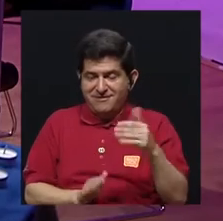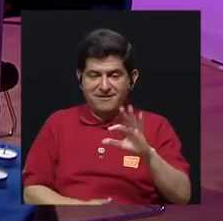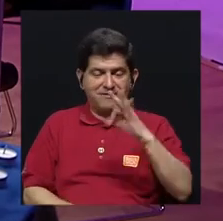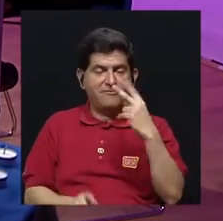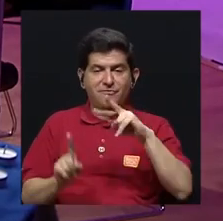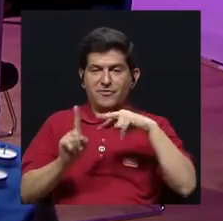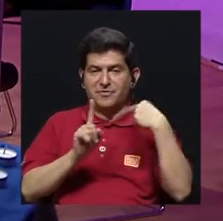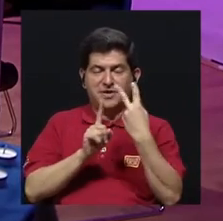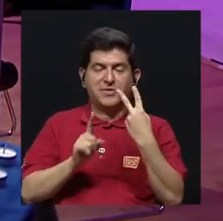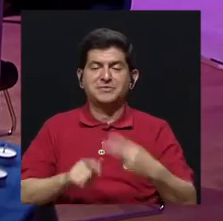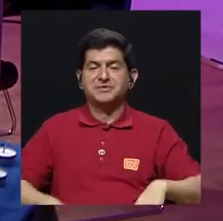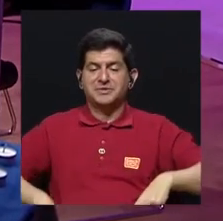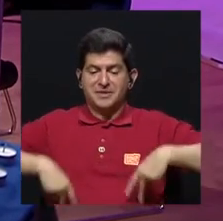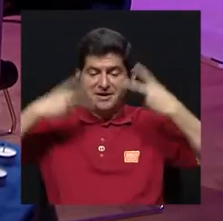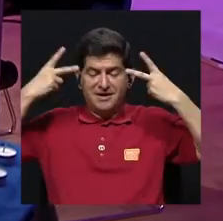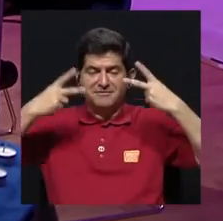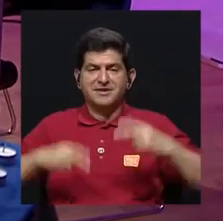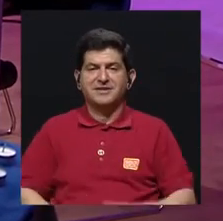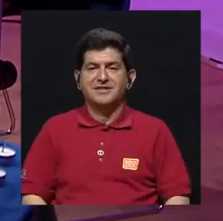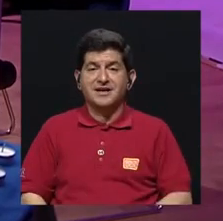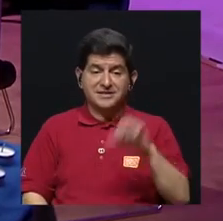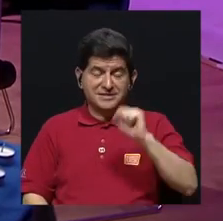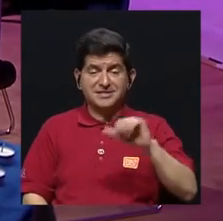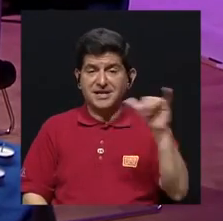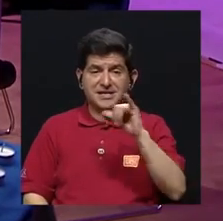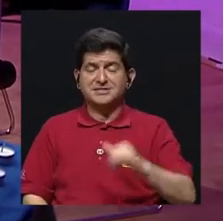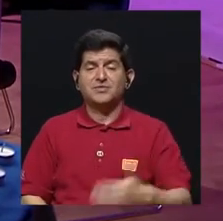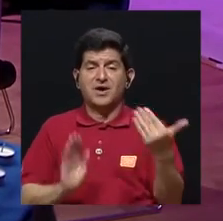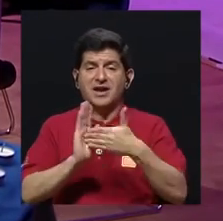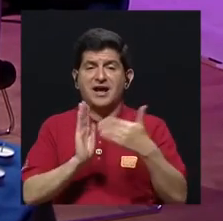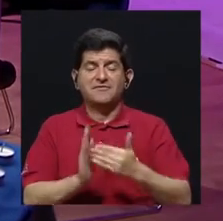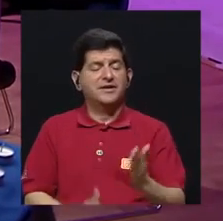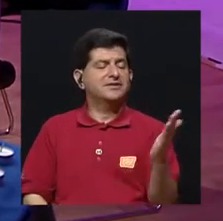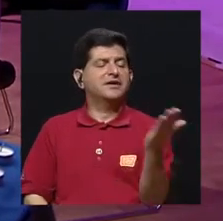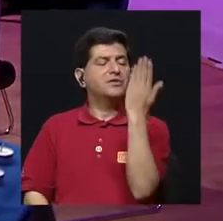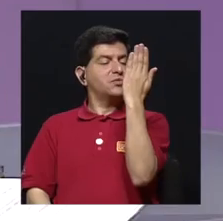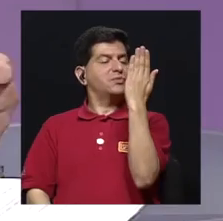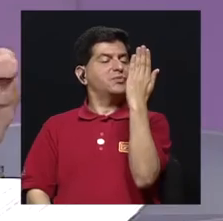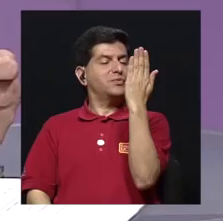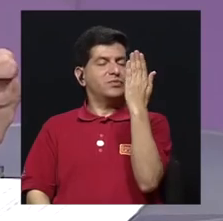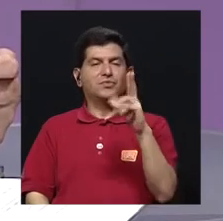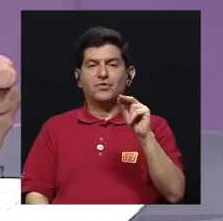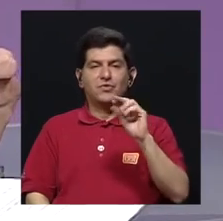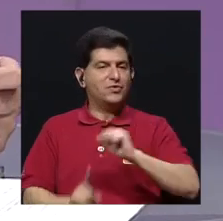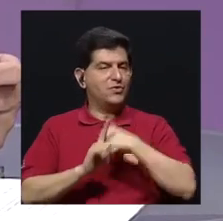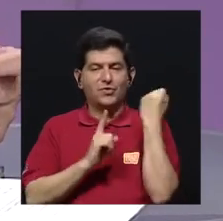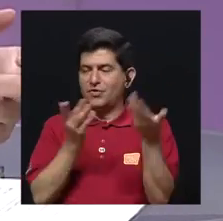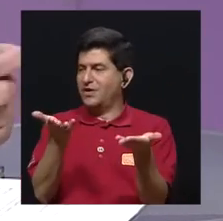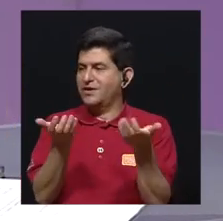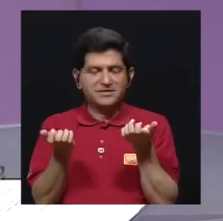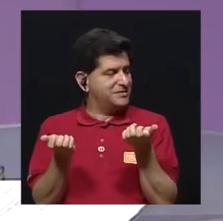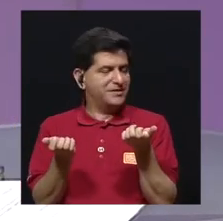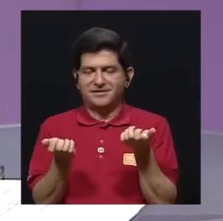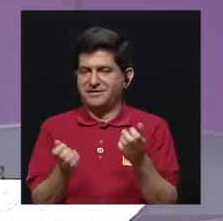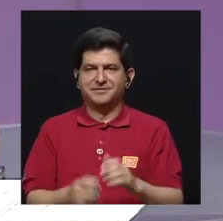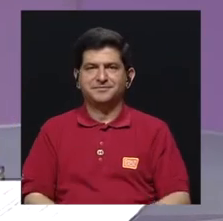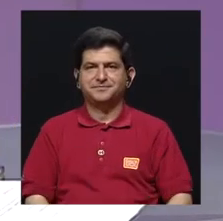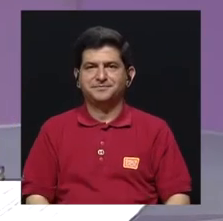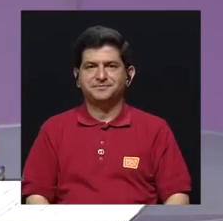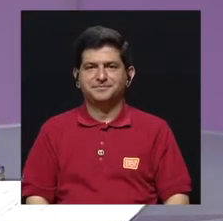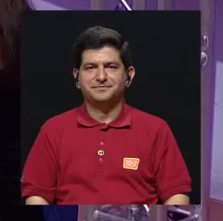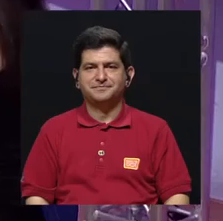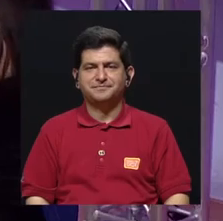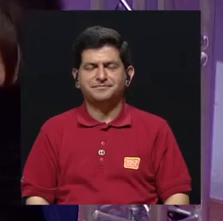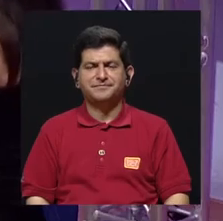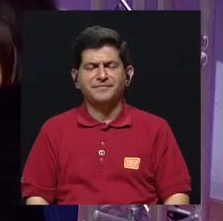y de nosotras mismas, hiere el espejo, ¿verdad?, porque uh-huh. el espejo es lo que refleja y no lo que la sociedad quiere. Claro, ¿verdad? Por supuesto.